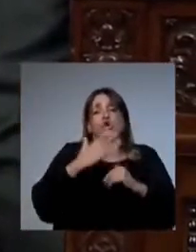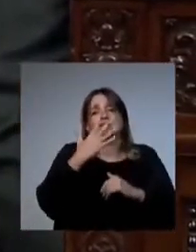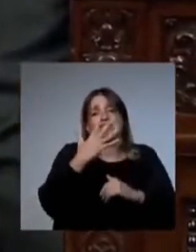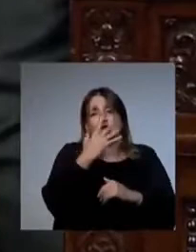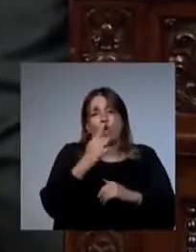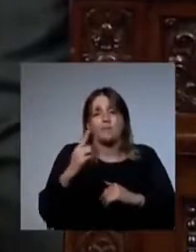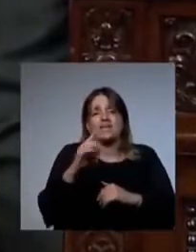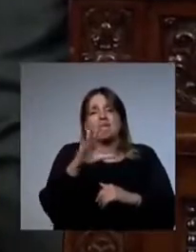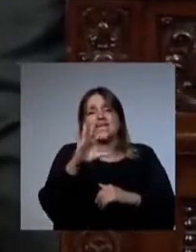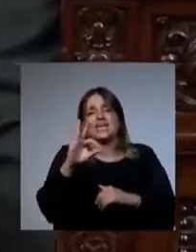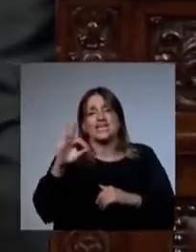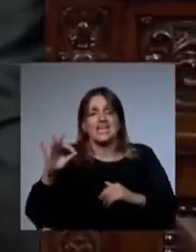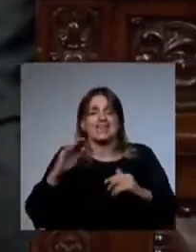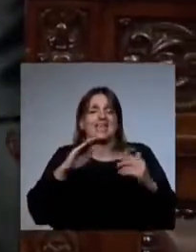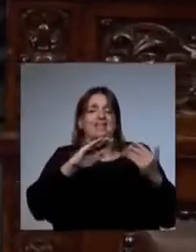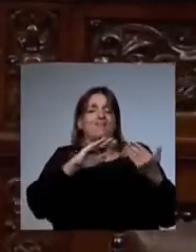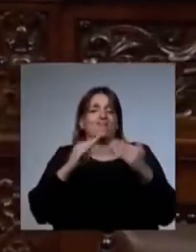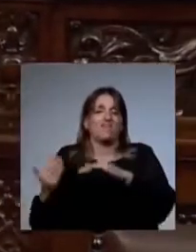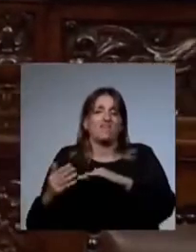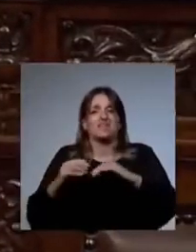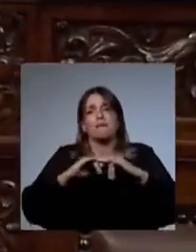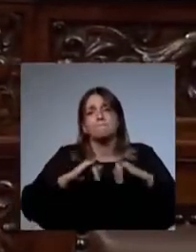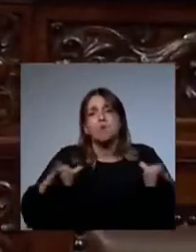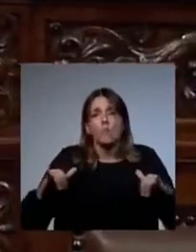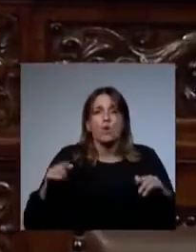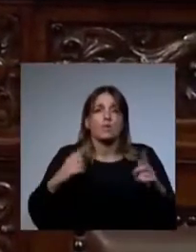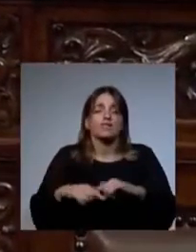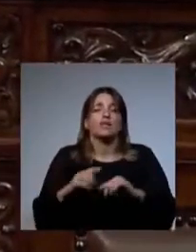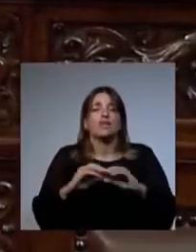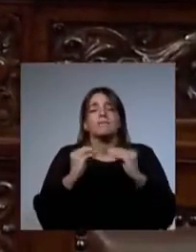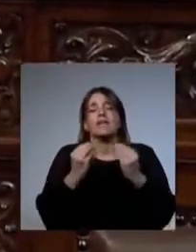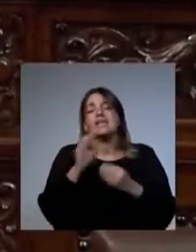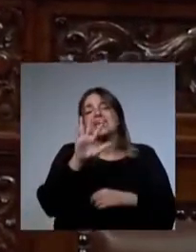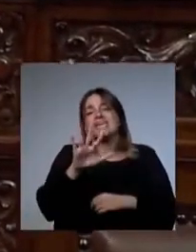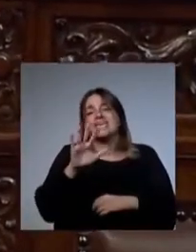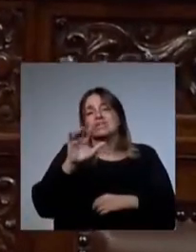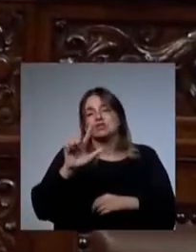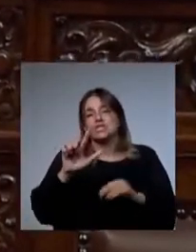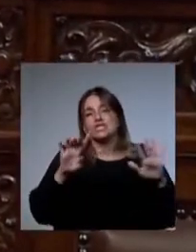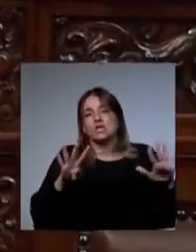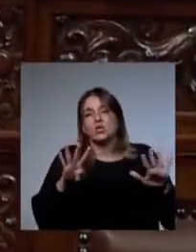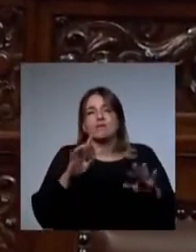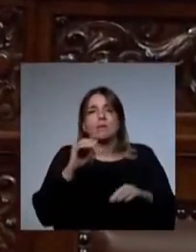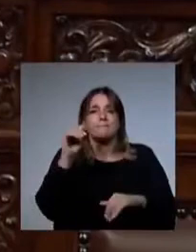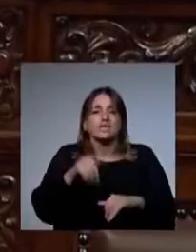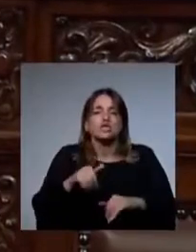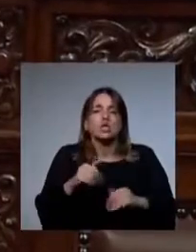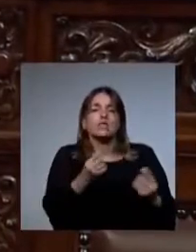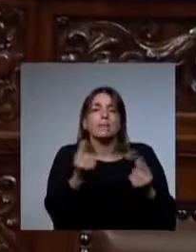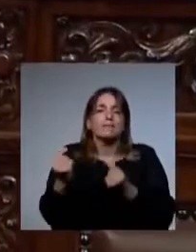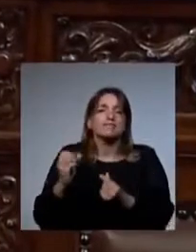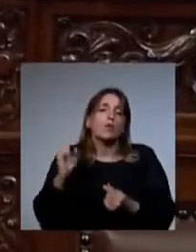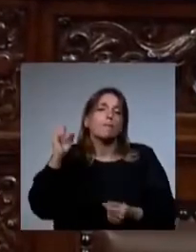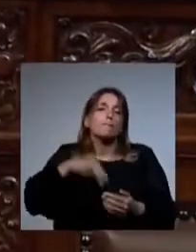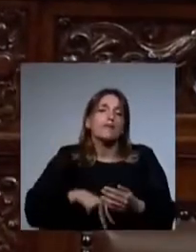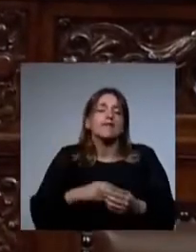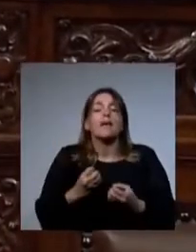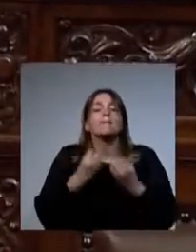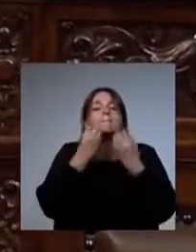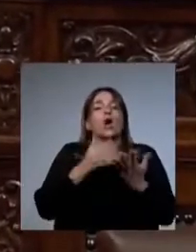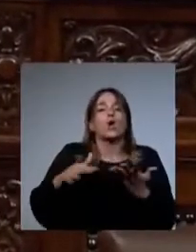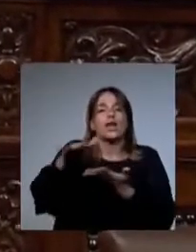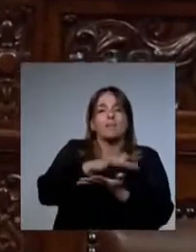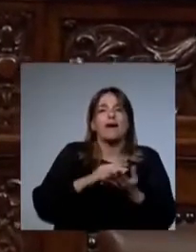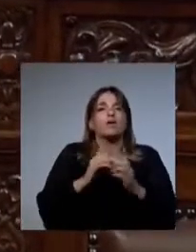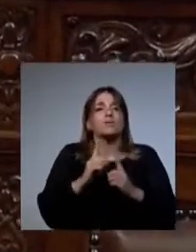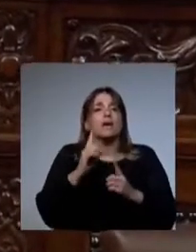5.500 viviendas. Destinamos 579 millones de pesos al plan de mejoramiento de barrios. Se finalizó el